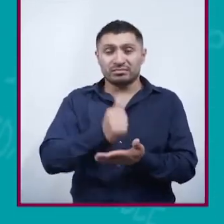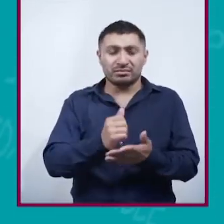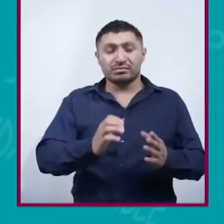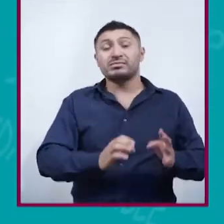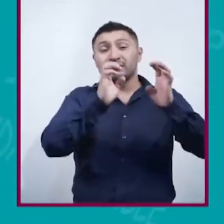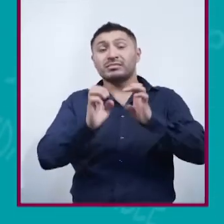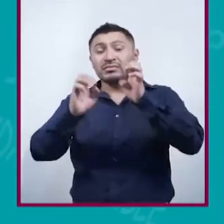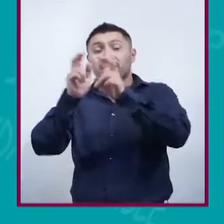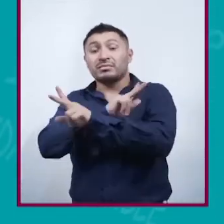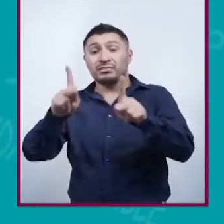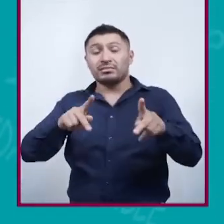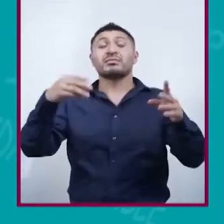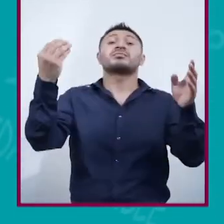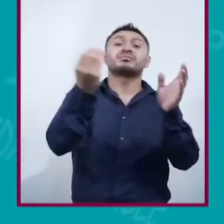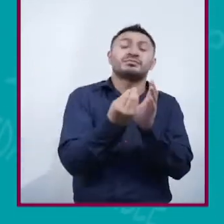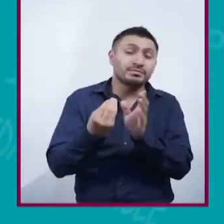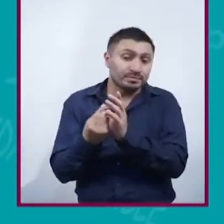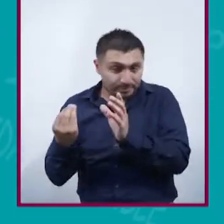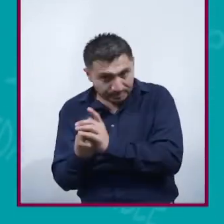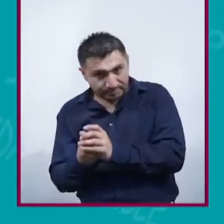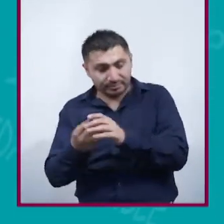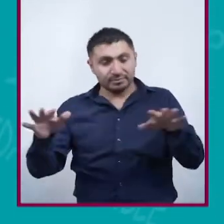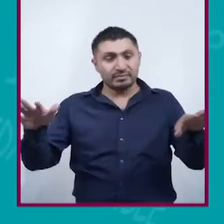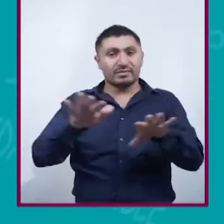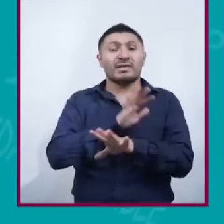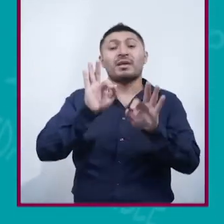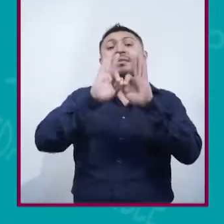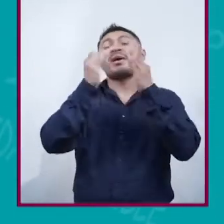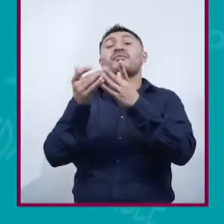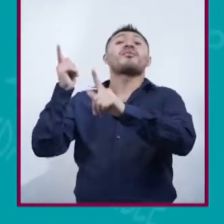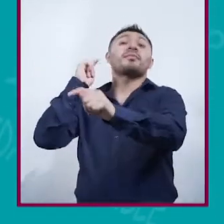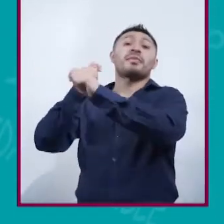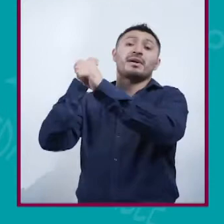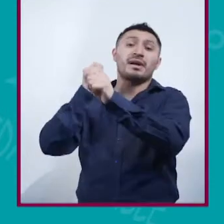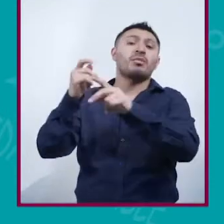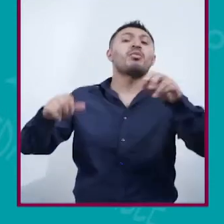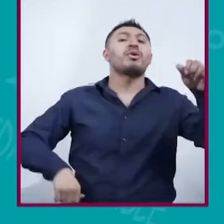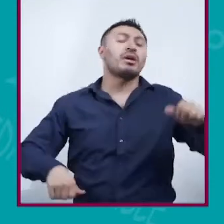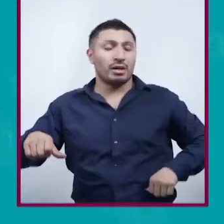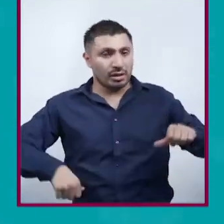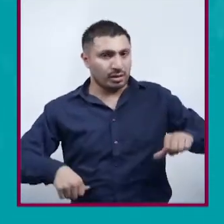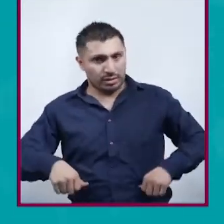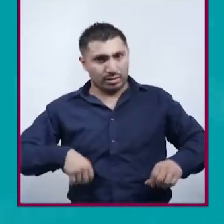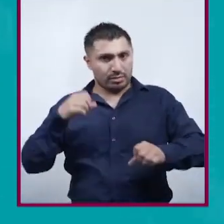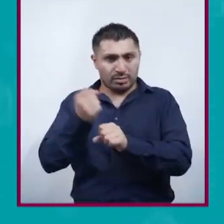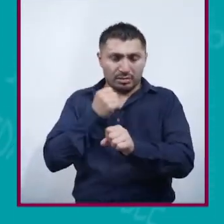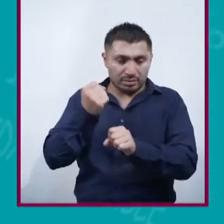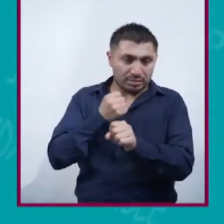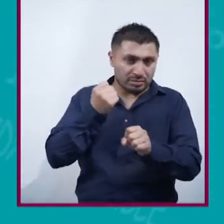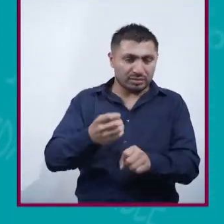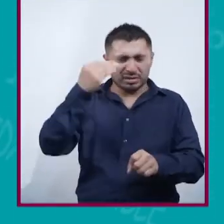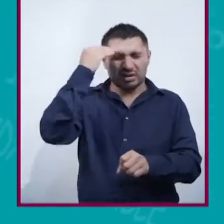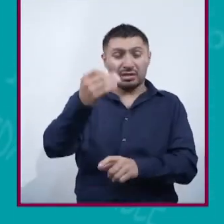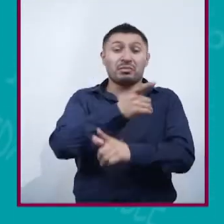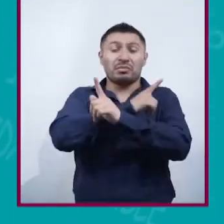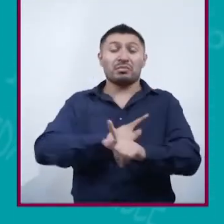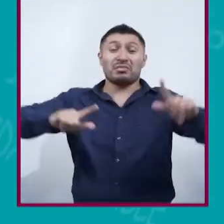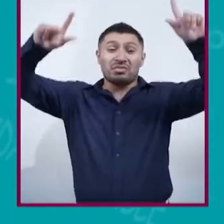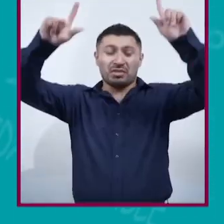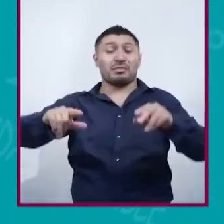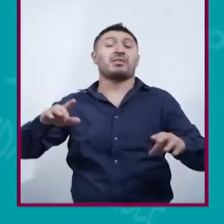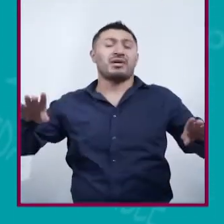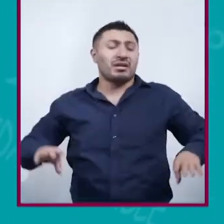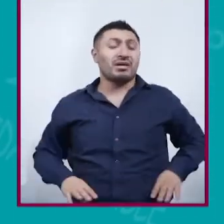los edificios públicos y privados, la evolución de los medios de transporte, las actividades que se practicaban en los ratos de